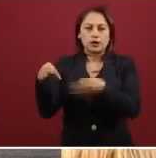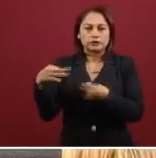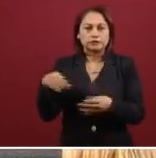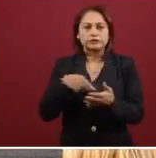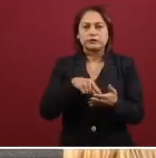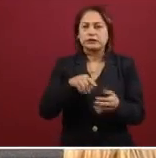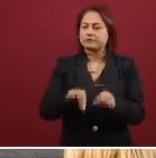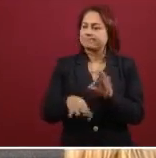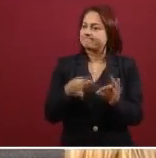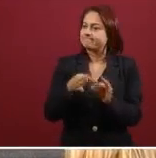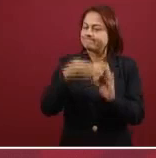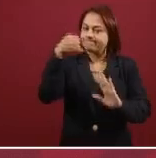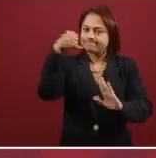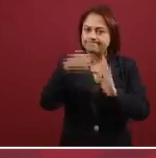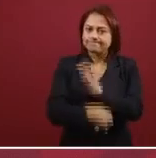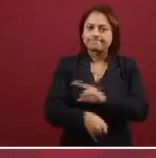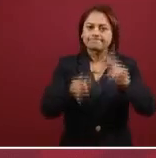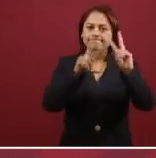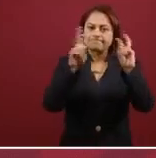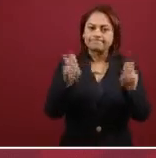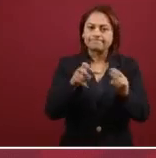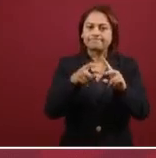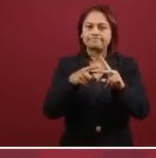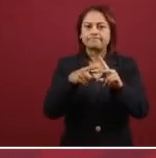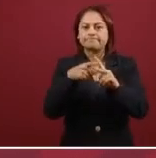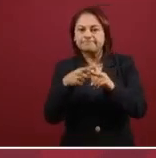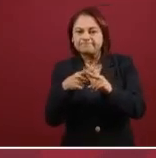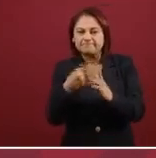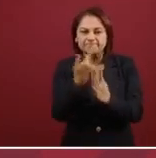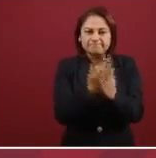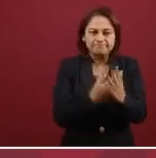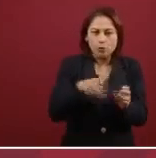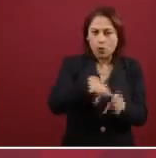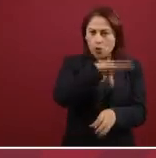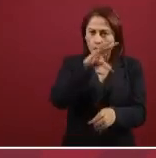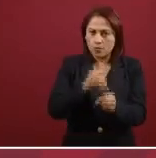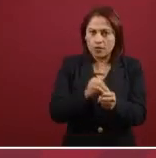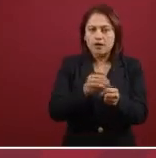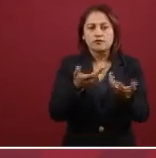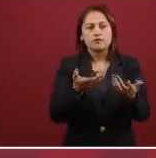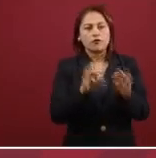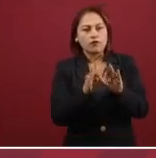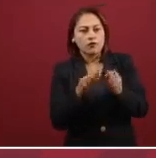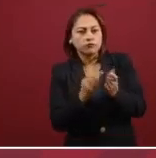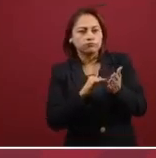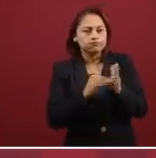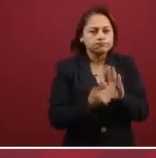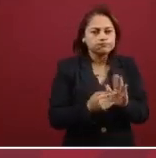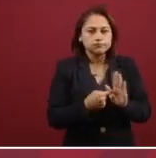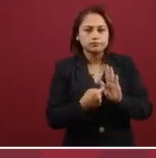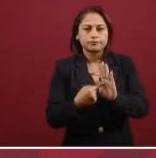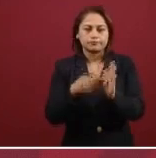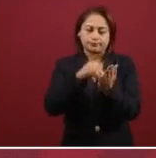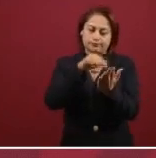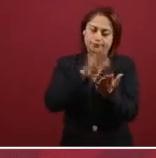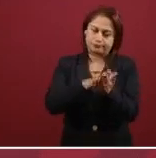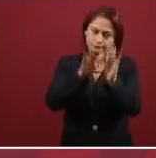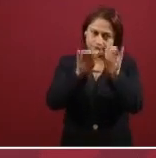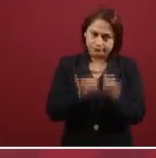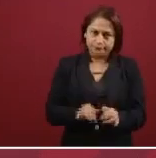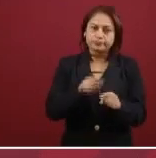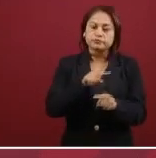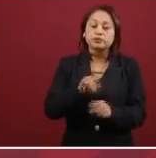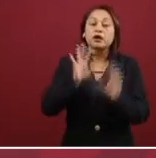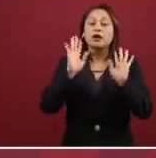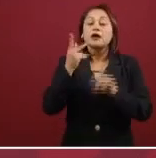precisión cantidades, cifras y las estrategias. Solo decirles que a partir de